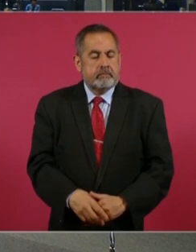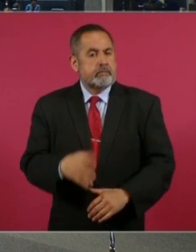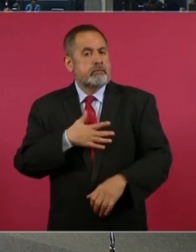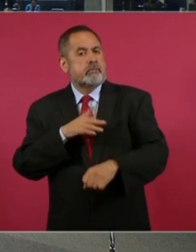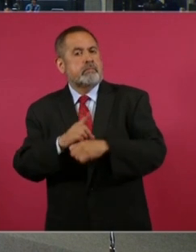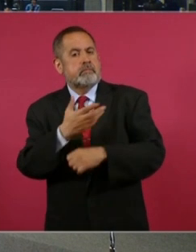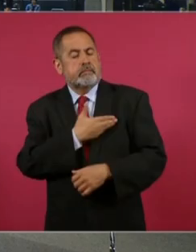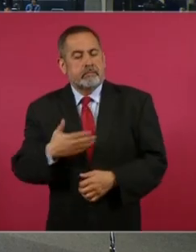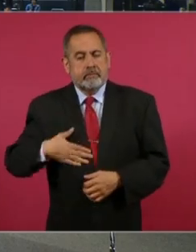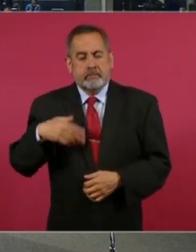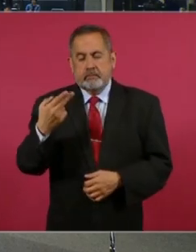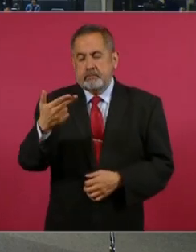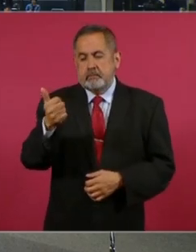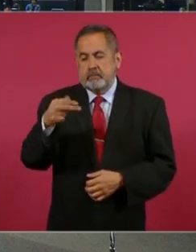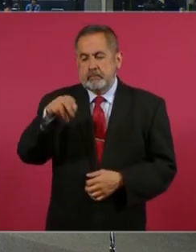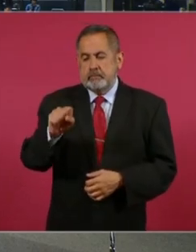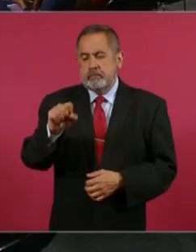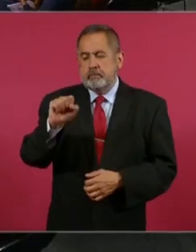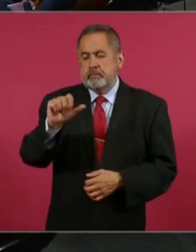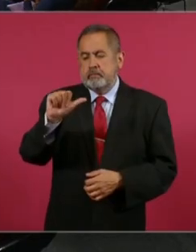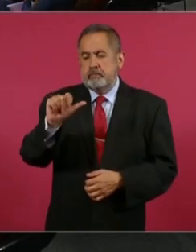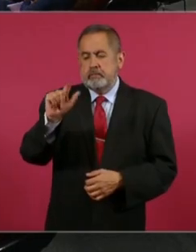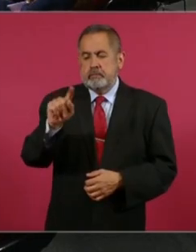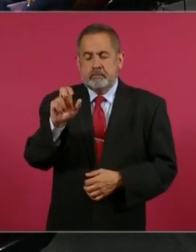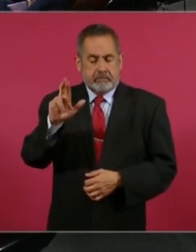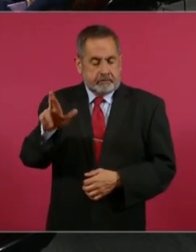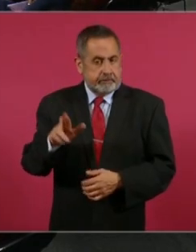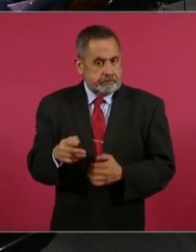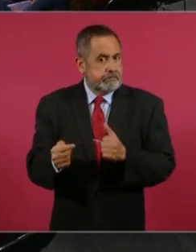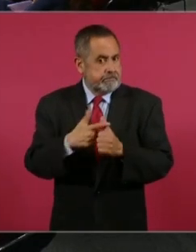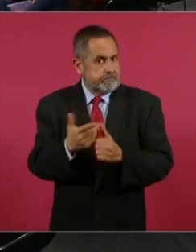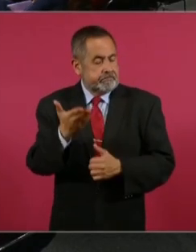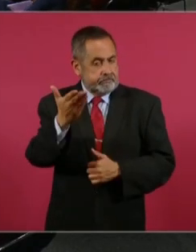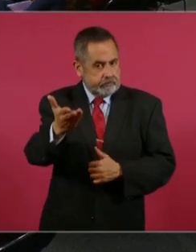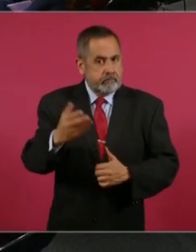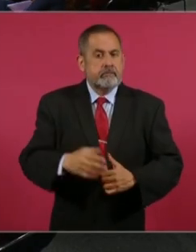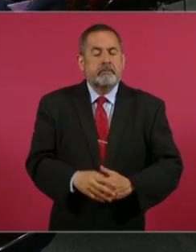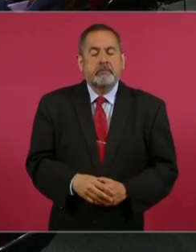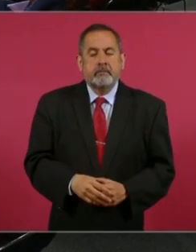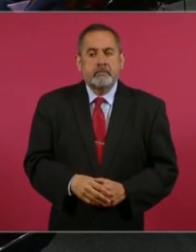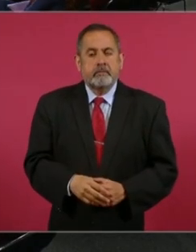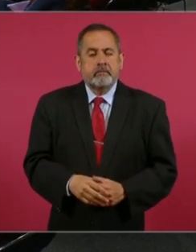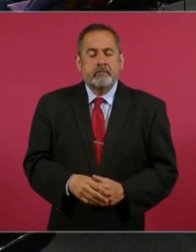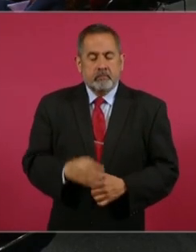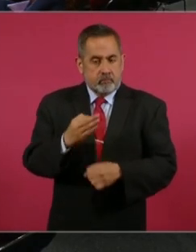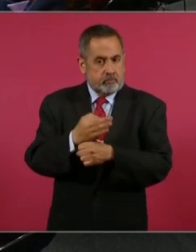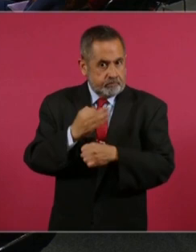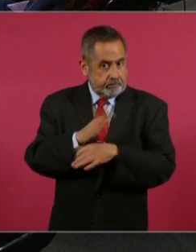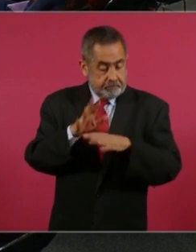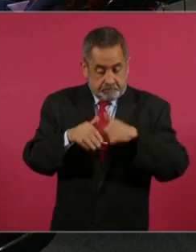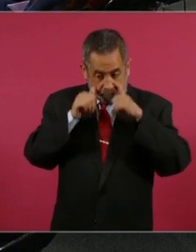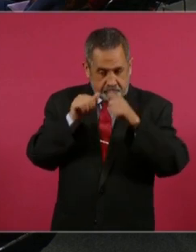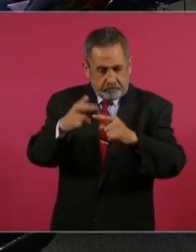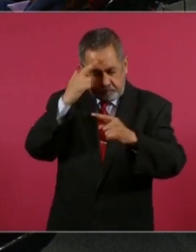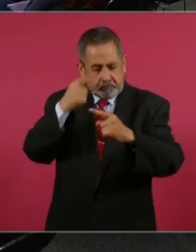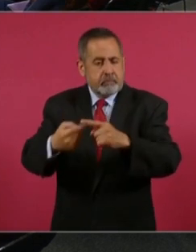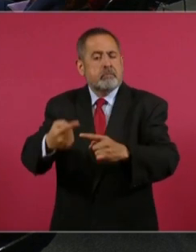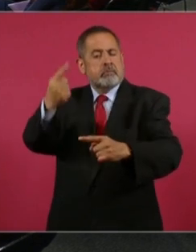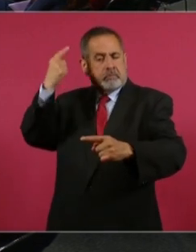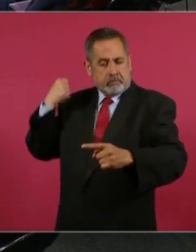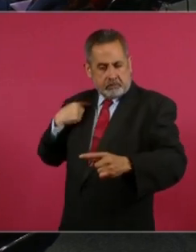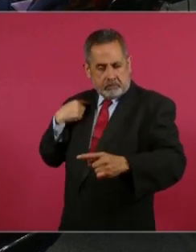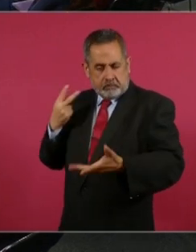Buenos días, presidente. Hans Salazar, de Noticiero en Redes. Bueno, primeramente comentarle que se está atendiendo del tema que planteé